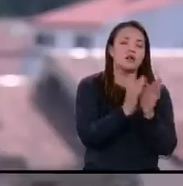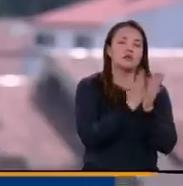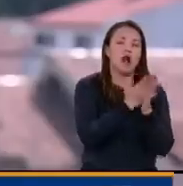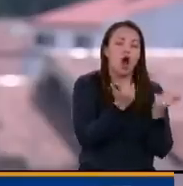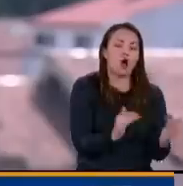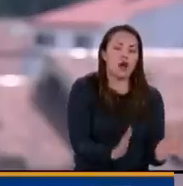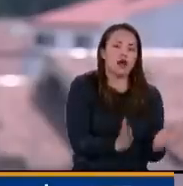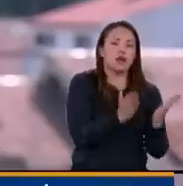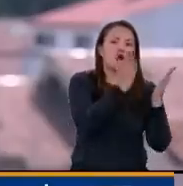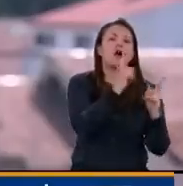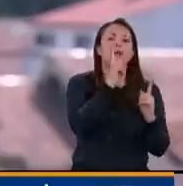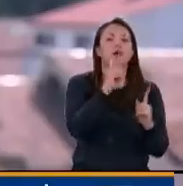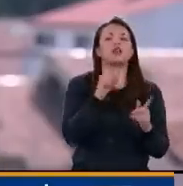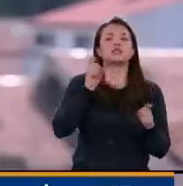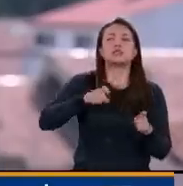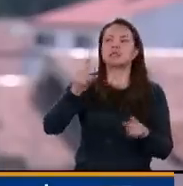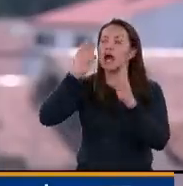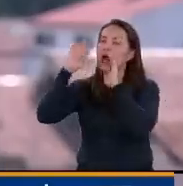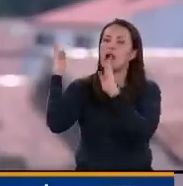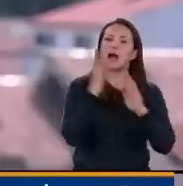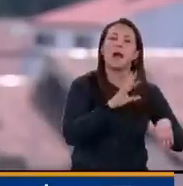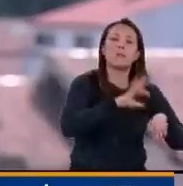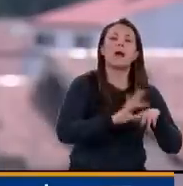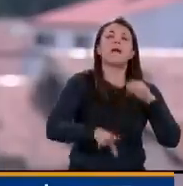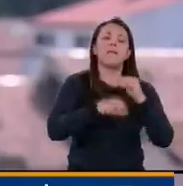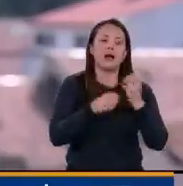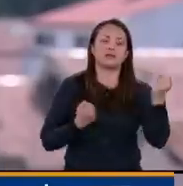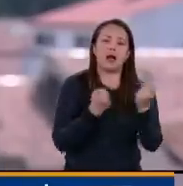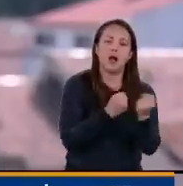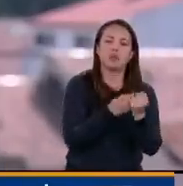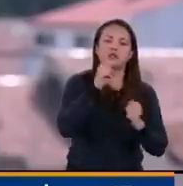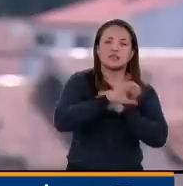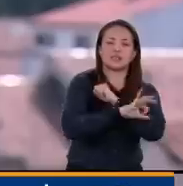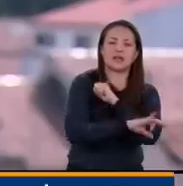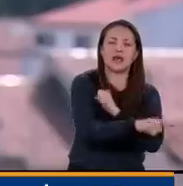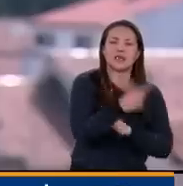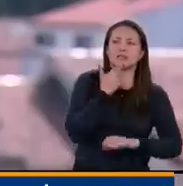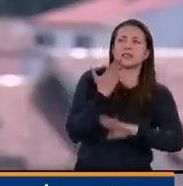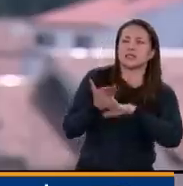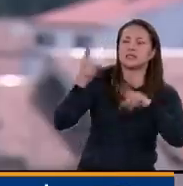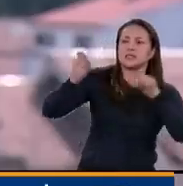heridas, pero pide atención médica y también apoyo psicológico para